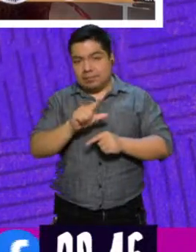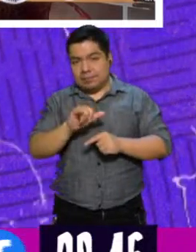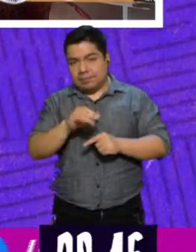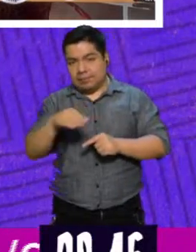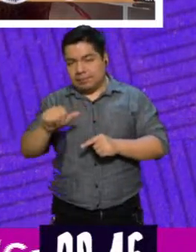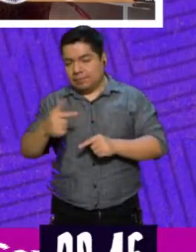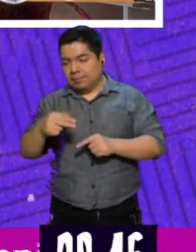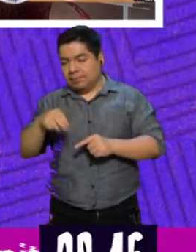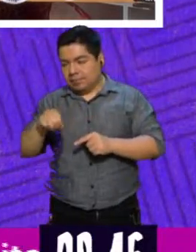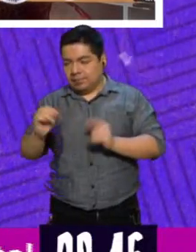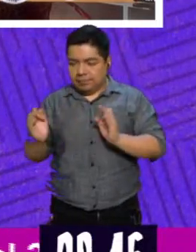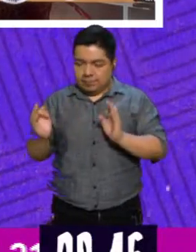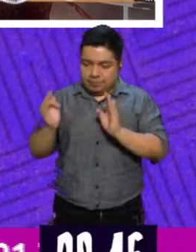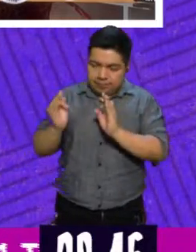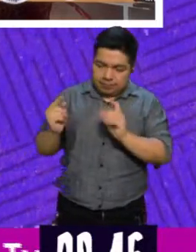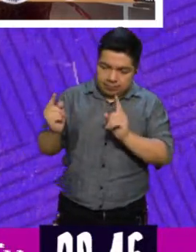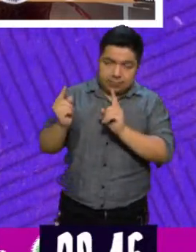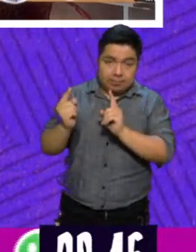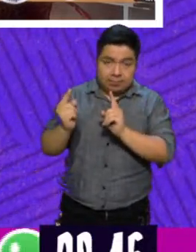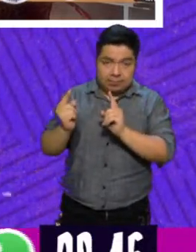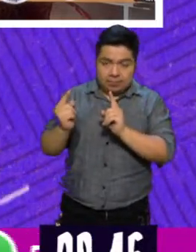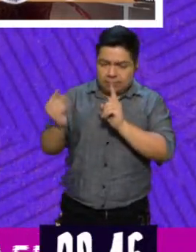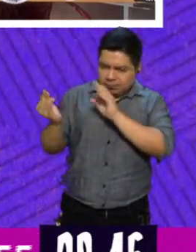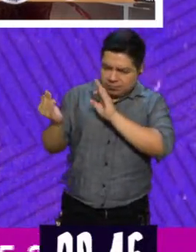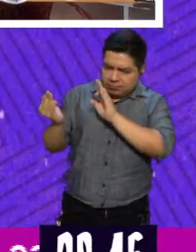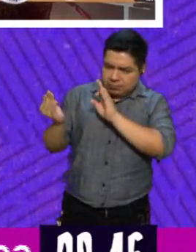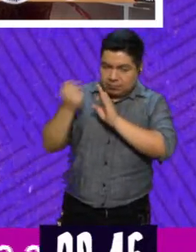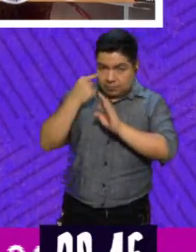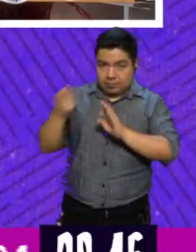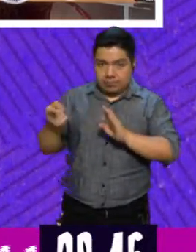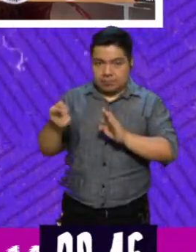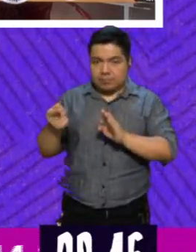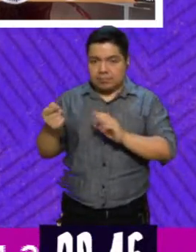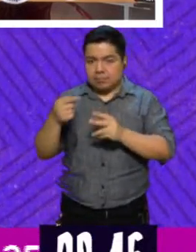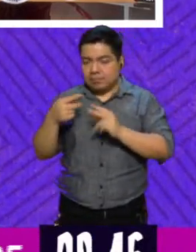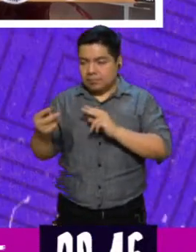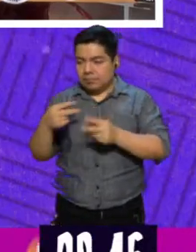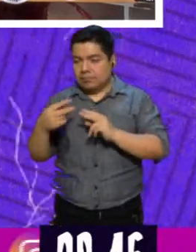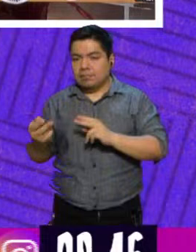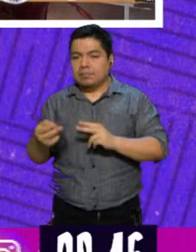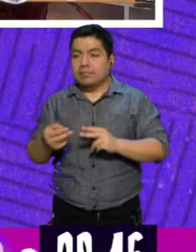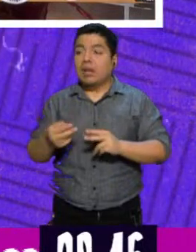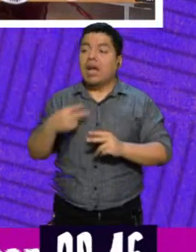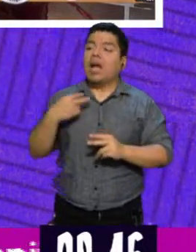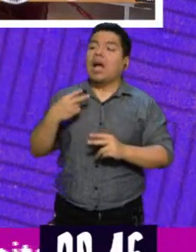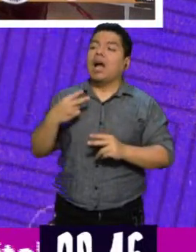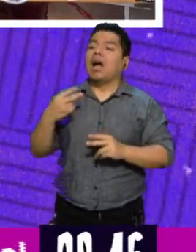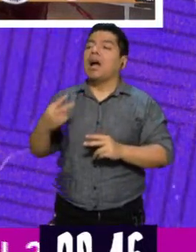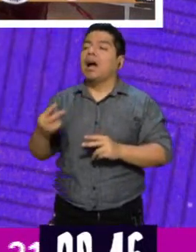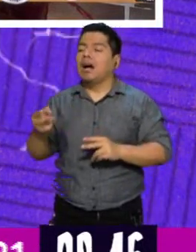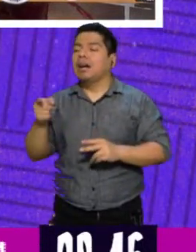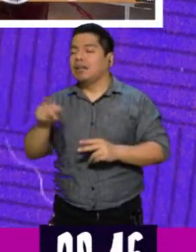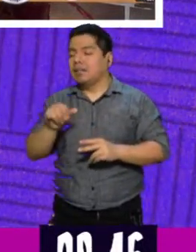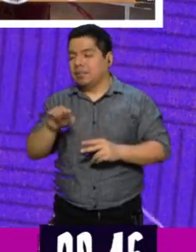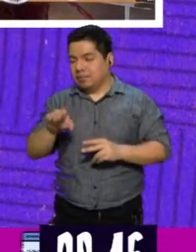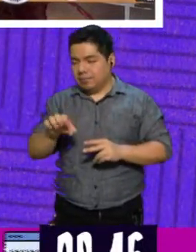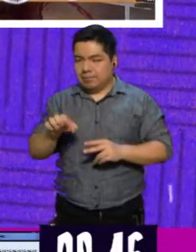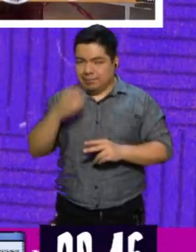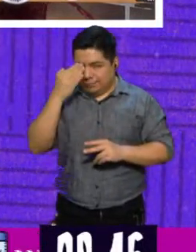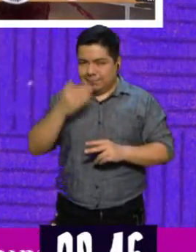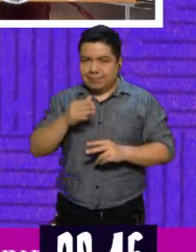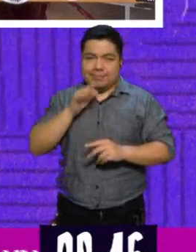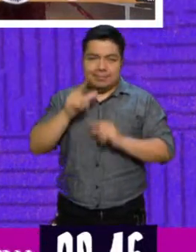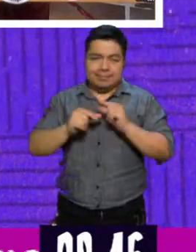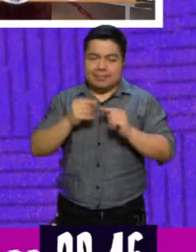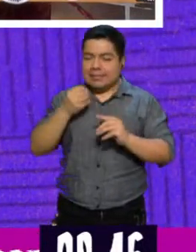Magno, cara a cara, le vuelve la tartamudez. Le dijo, jajaja. Pues imagínese,